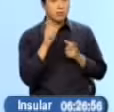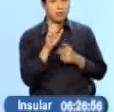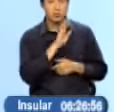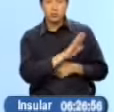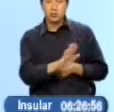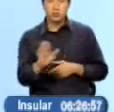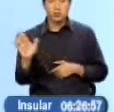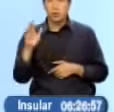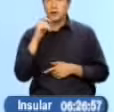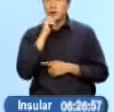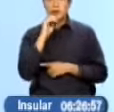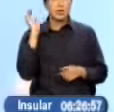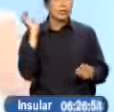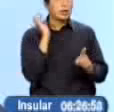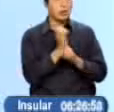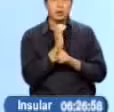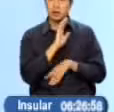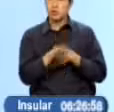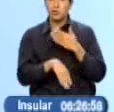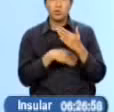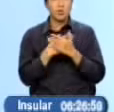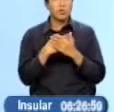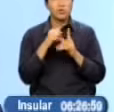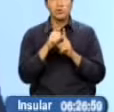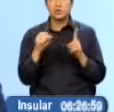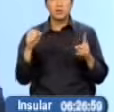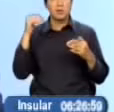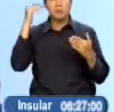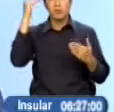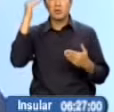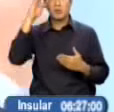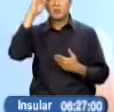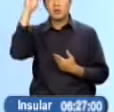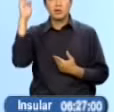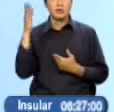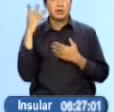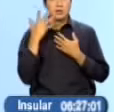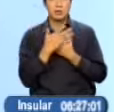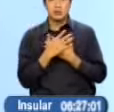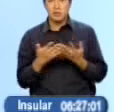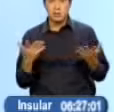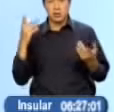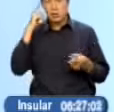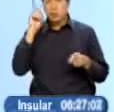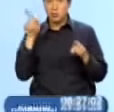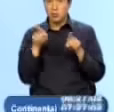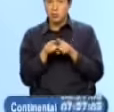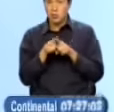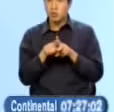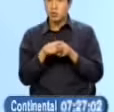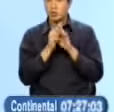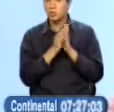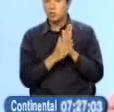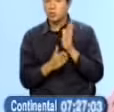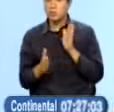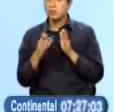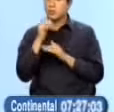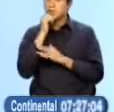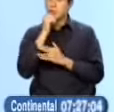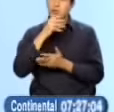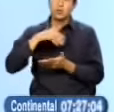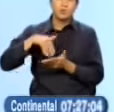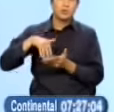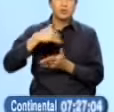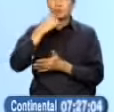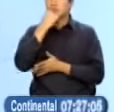crítica de todo el sistema político brasileño y por lo tanto cuando haya este tipo de acuerdos empieza esa duda a